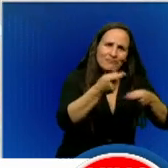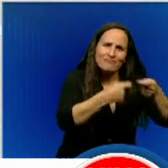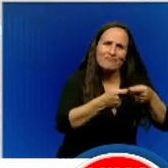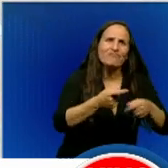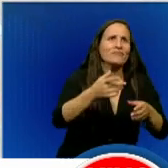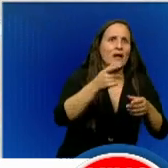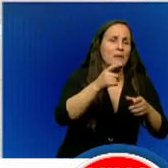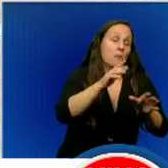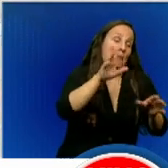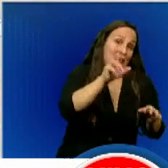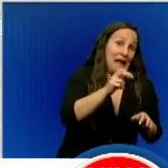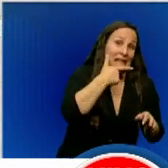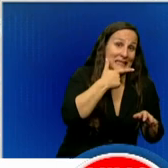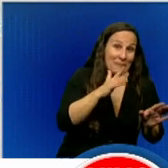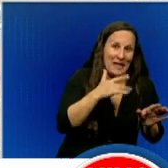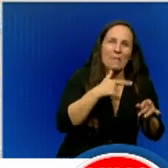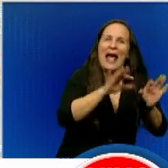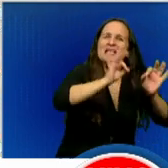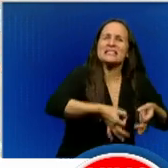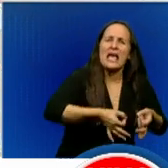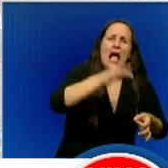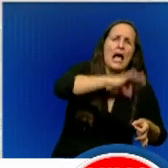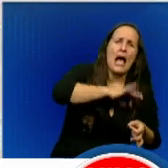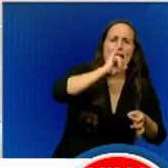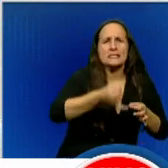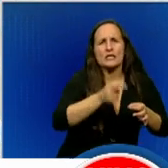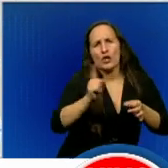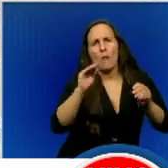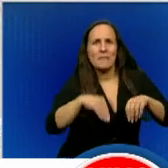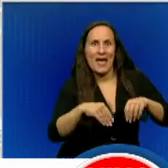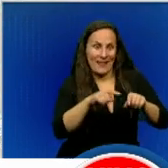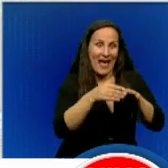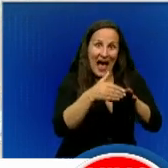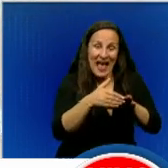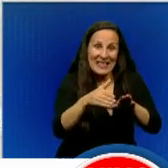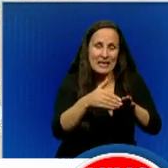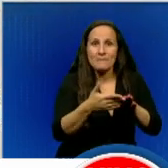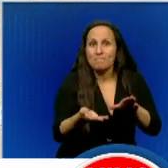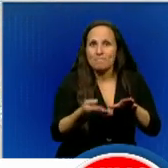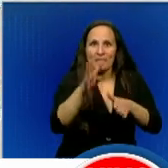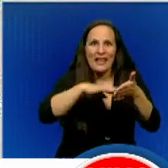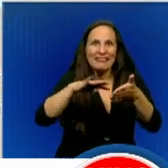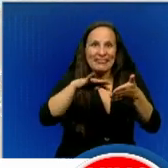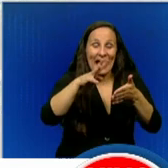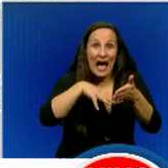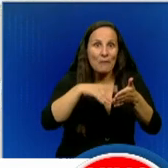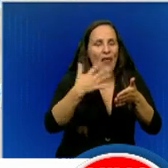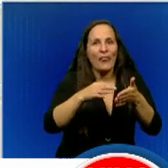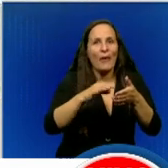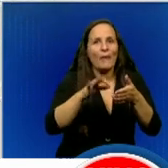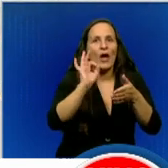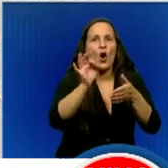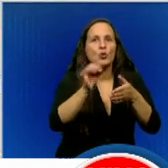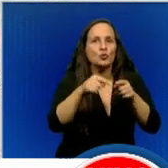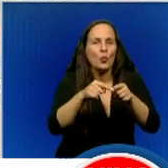30 de septiembre por ejemplo de cada año se deberá aplicar una tabla actualizada al mes de octubre pero del año